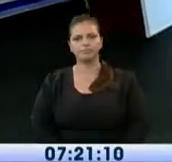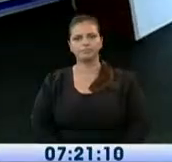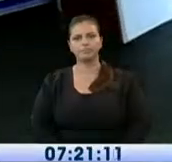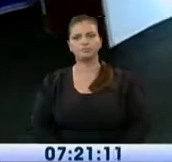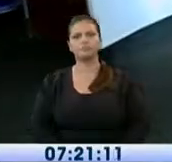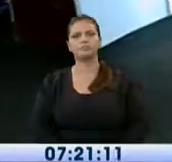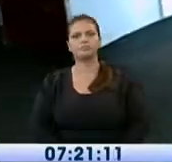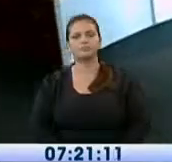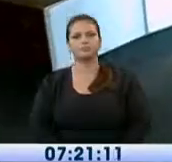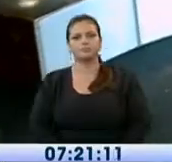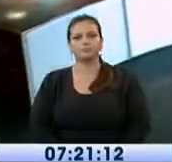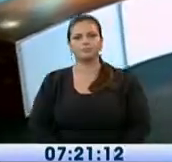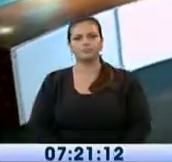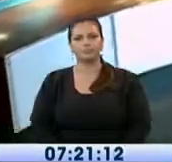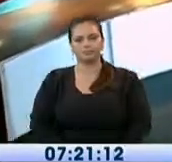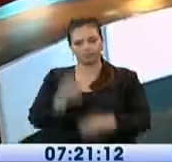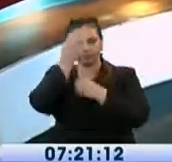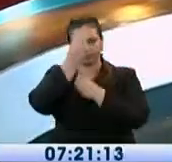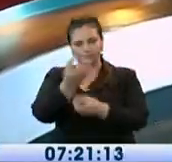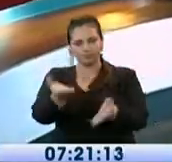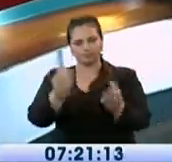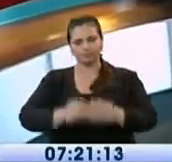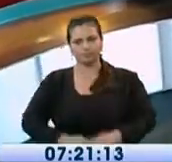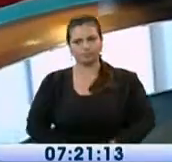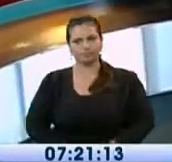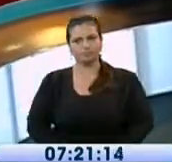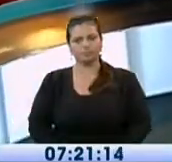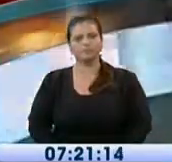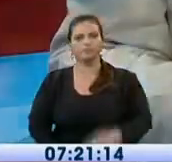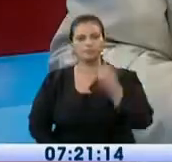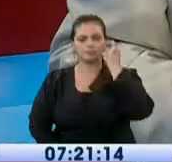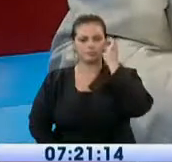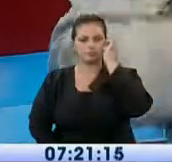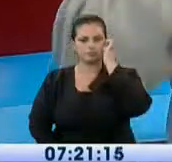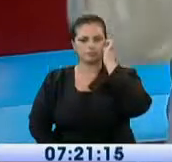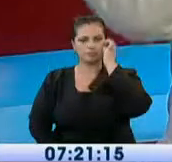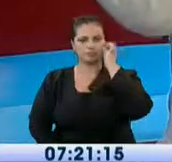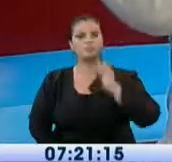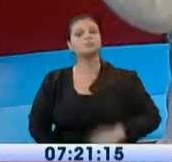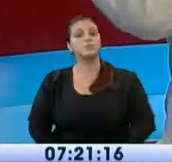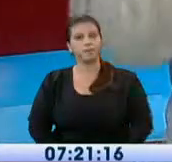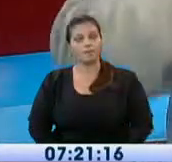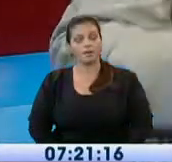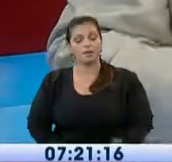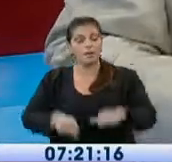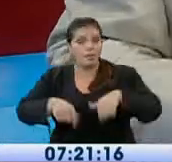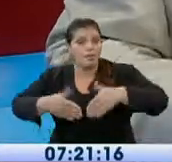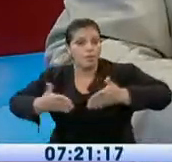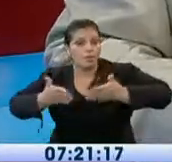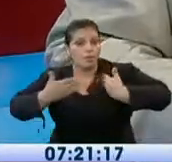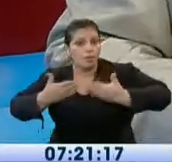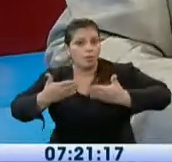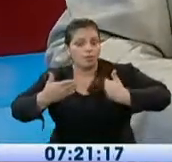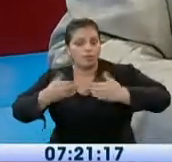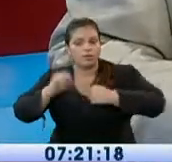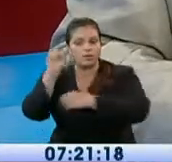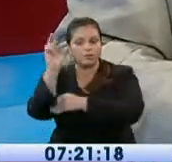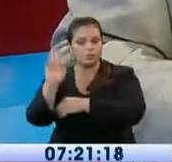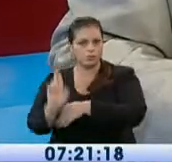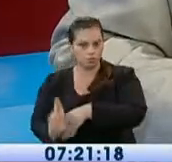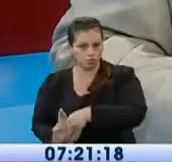Bueno, aquí hay otra información para ustedes. Un joven de apenas 22 años de edad fue encontrado sin vida al interior de una clínica de